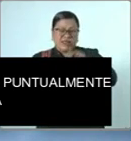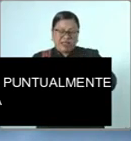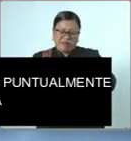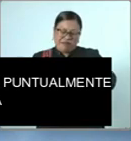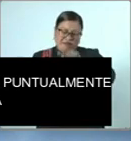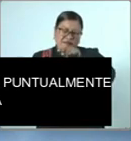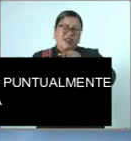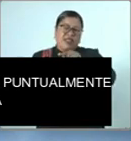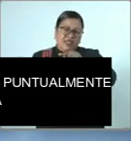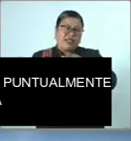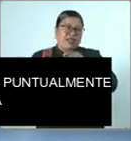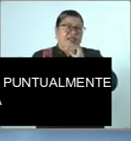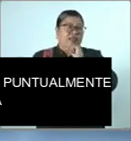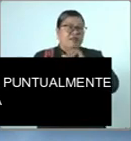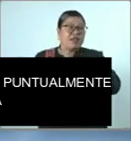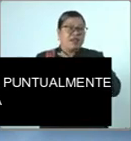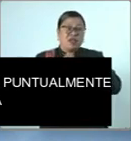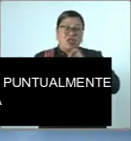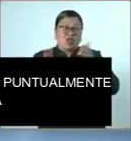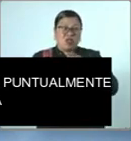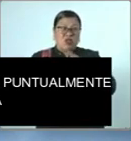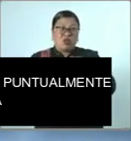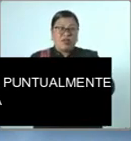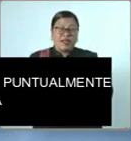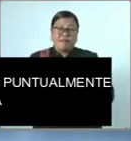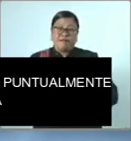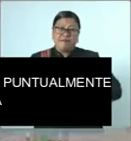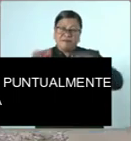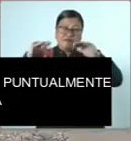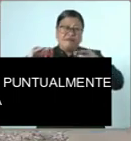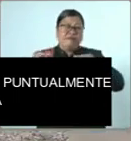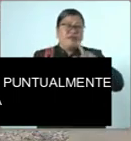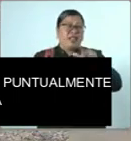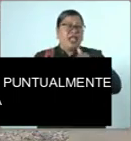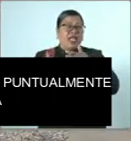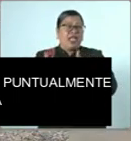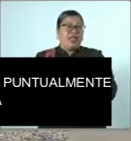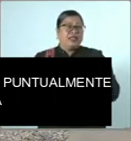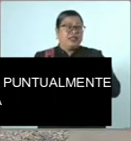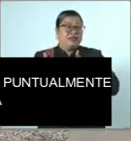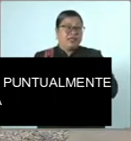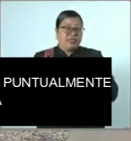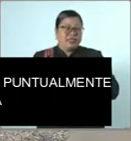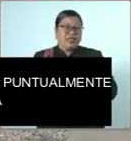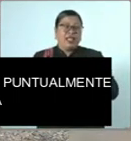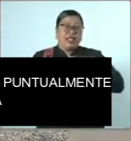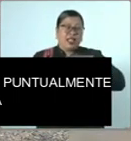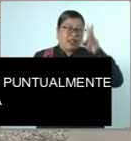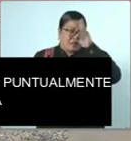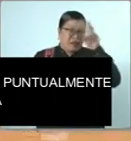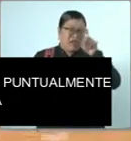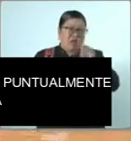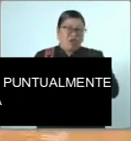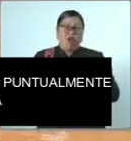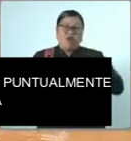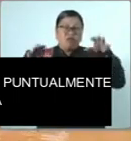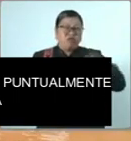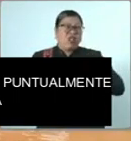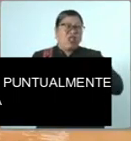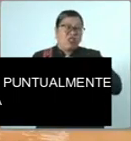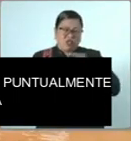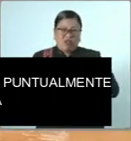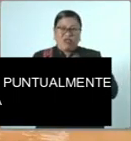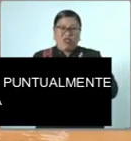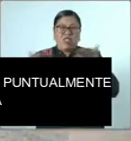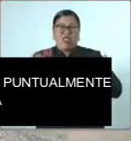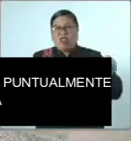alta, como es este ejemplo, allá en la zona de La Esperanza, por la gran cantidad de lluvia, continúa habiendo deslaves.